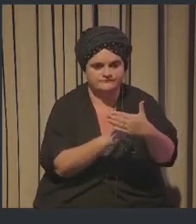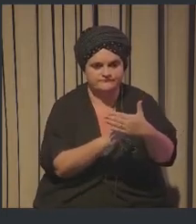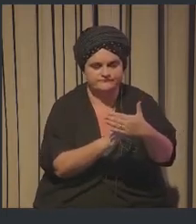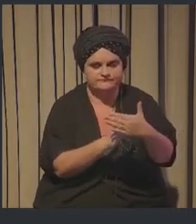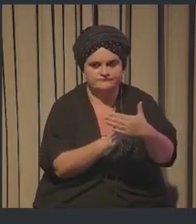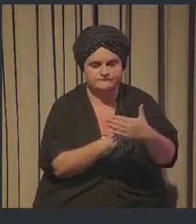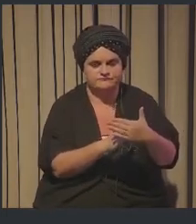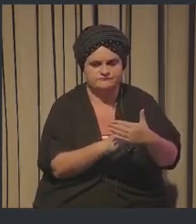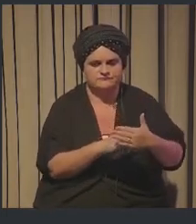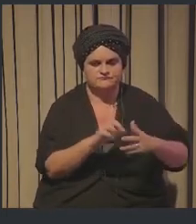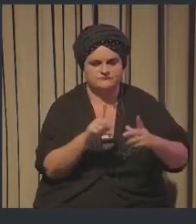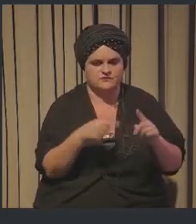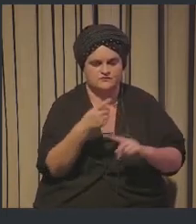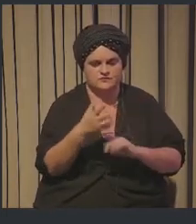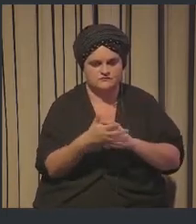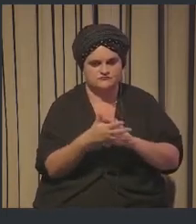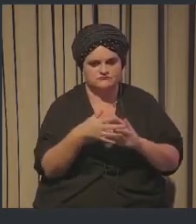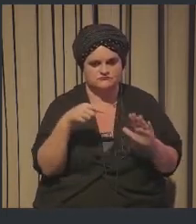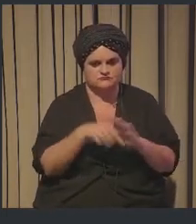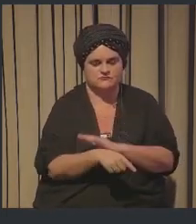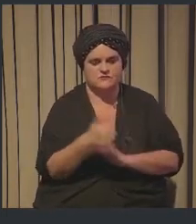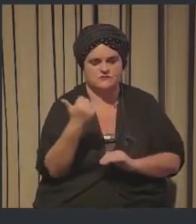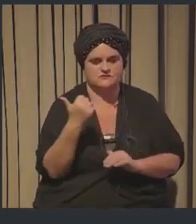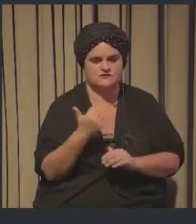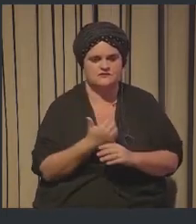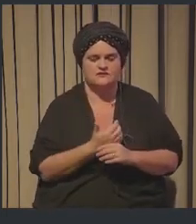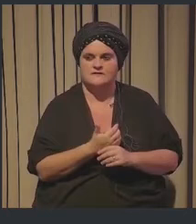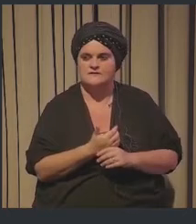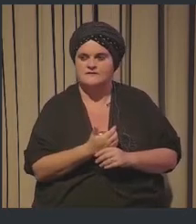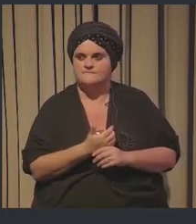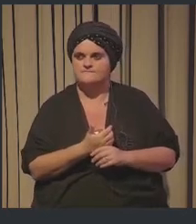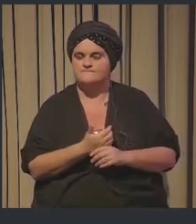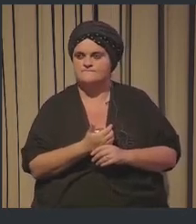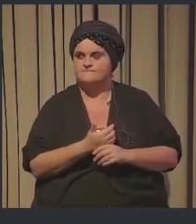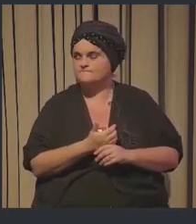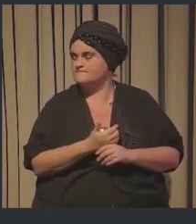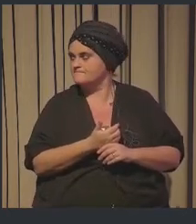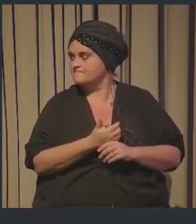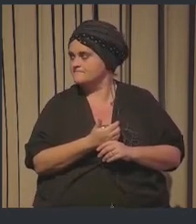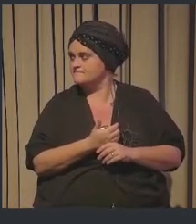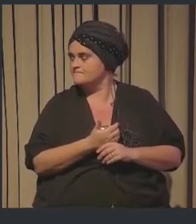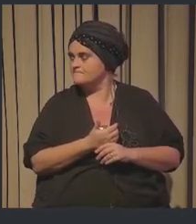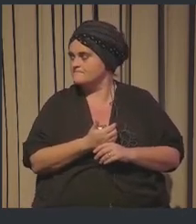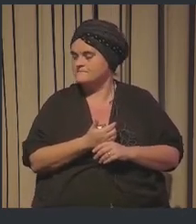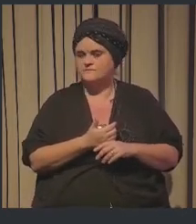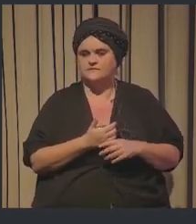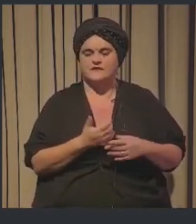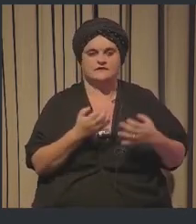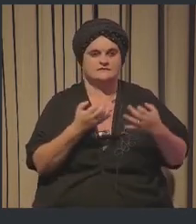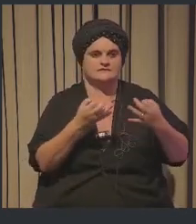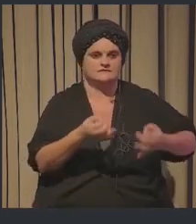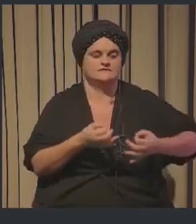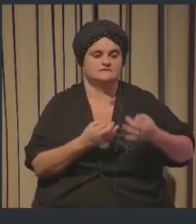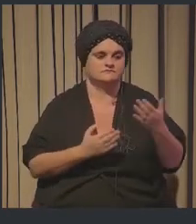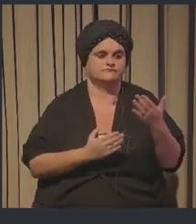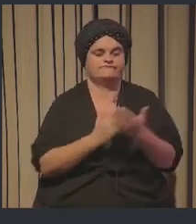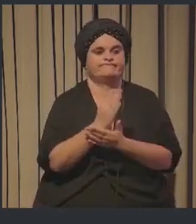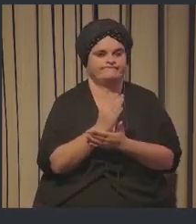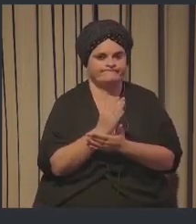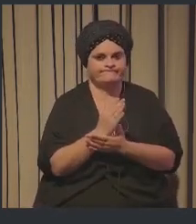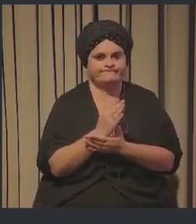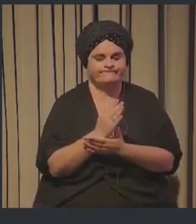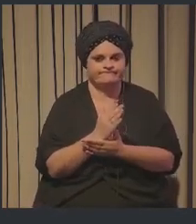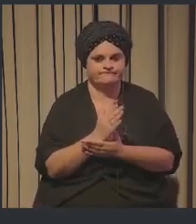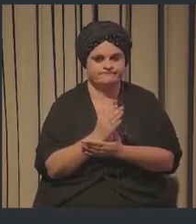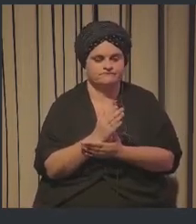Hablaré de esto dentro de un momento. Siempre están sujetas a disrupciones y hablamos del hecho